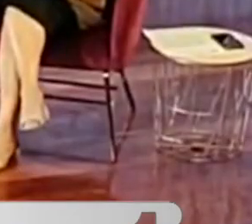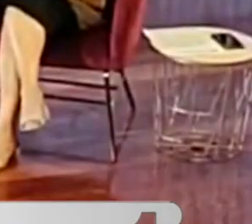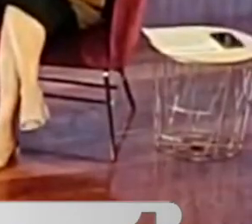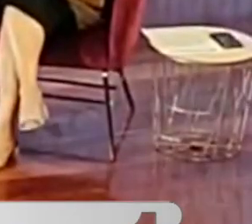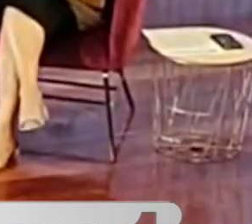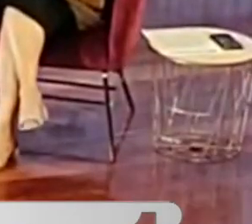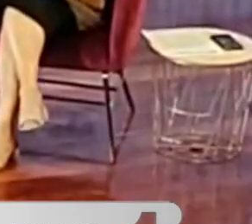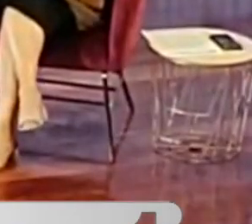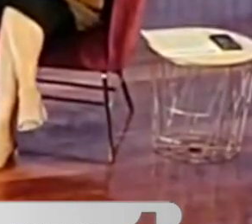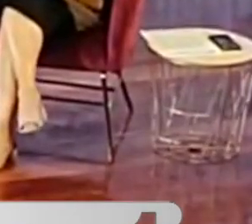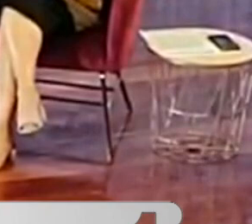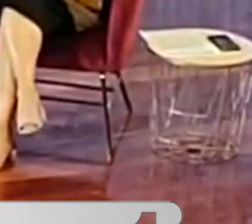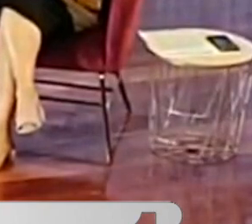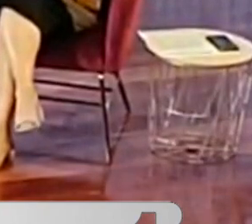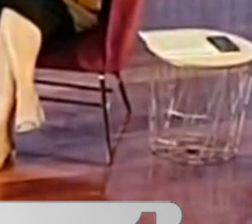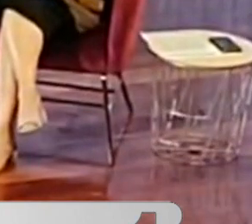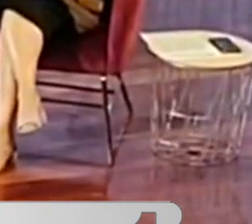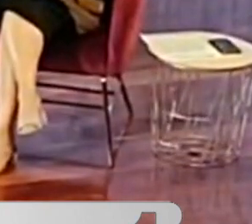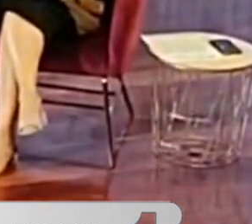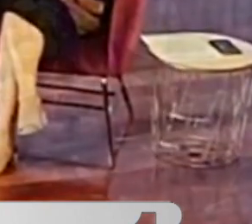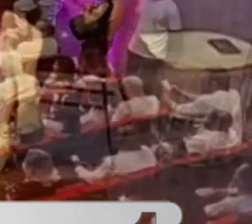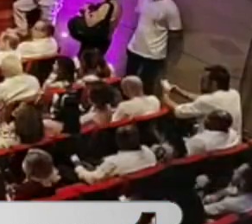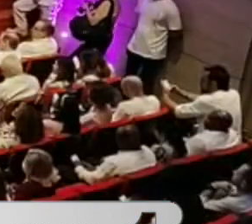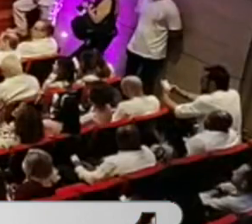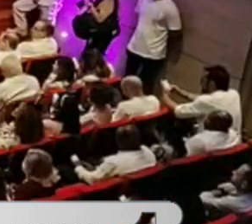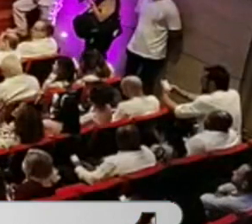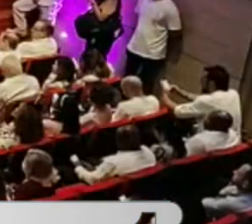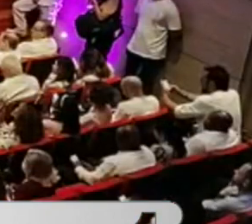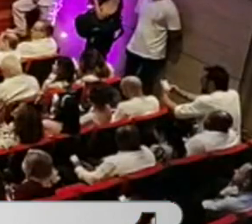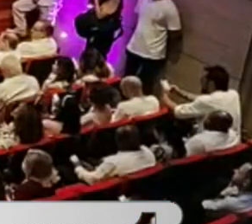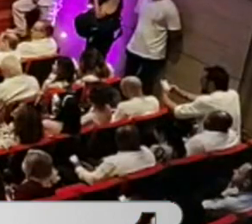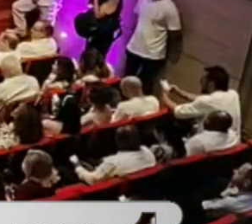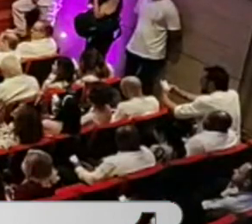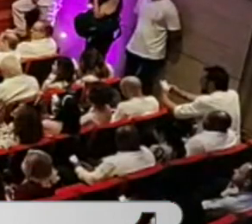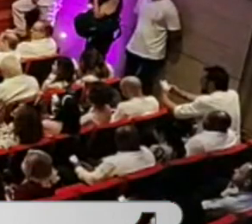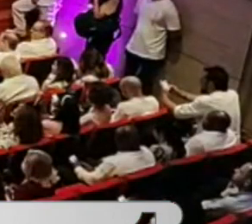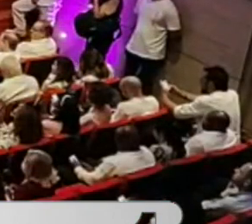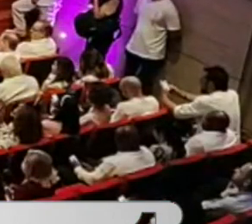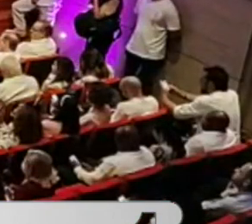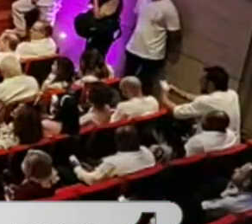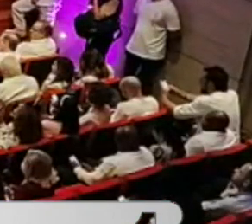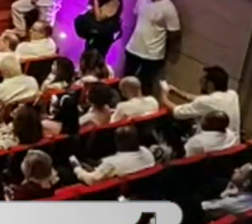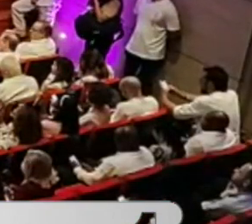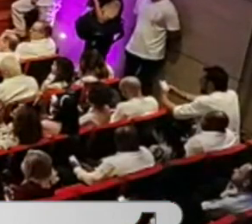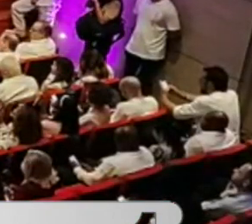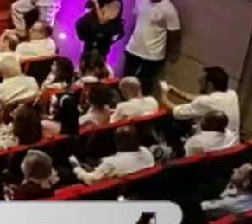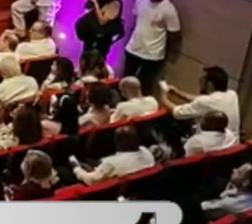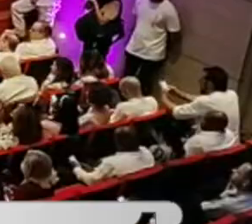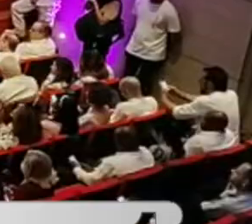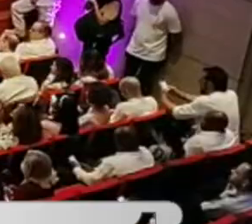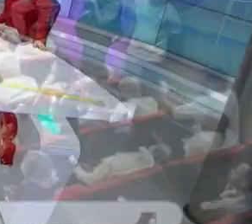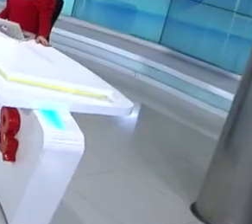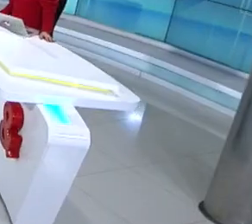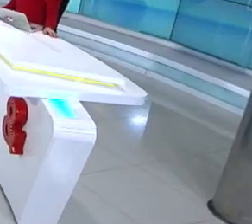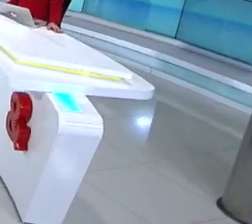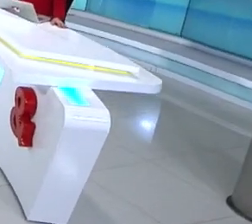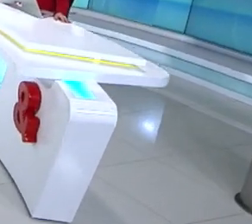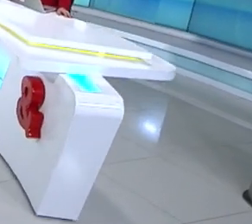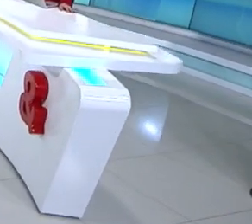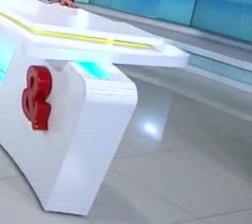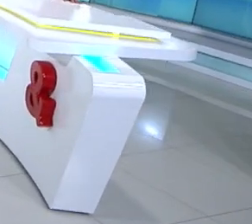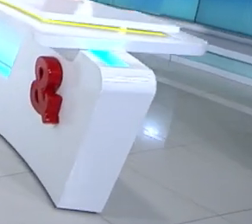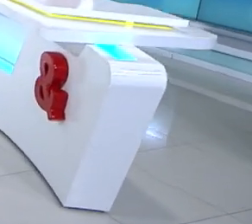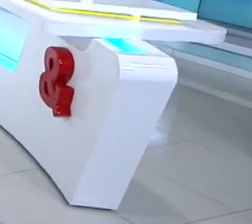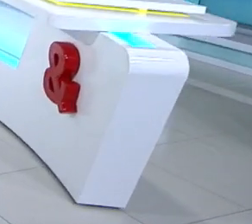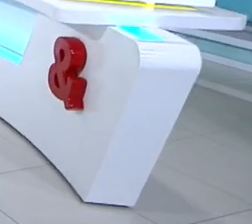Duro mensaje de Gustavo Petro a Rodolfo Hernández. Si yo estuviese imputado, no sería candidato.